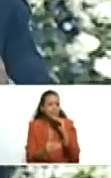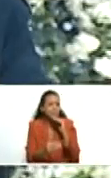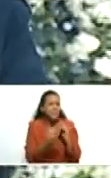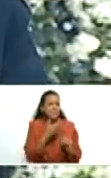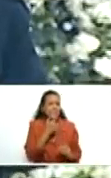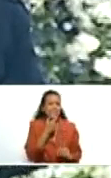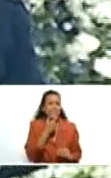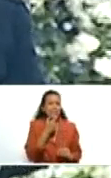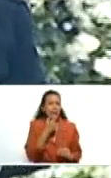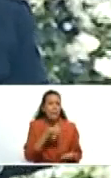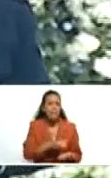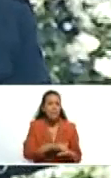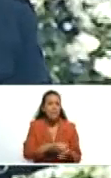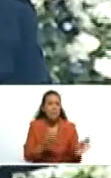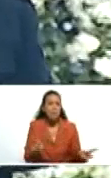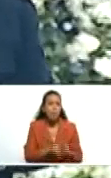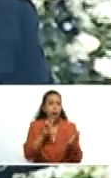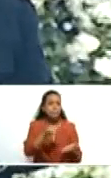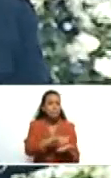inglés neoyorquino.